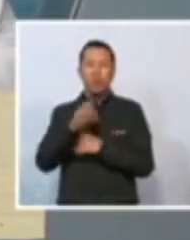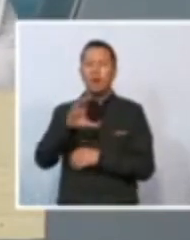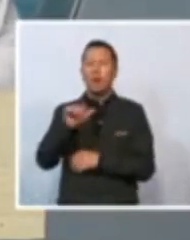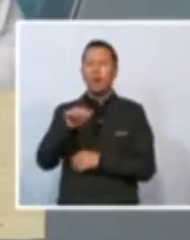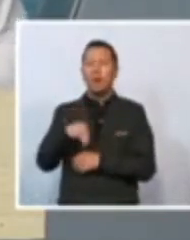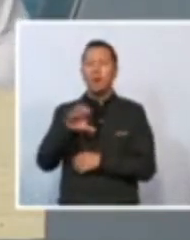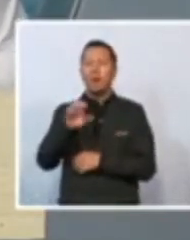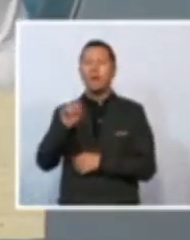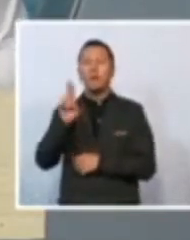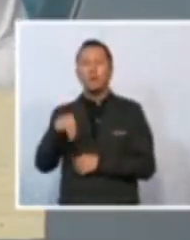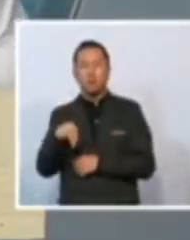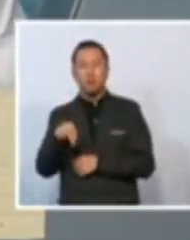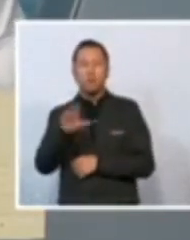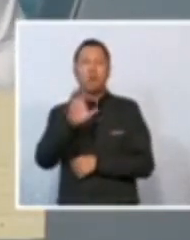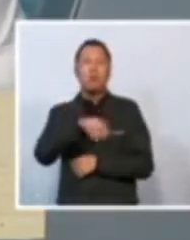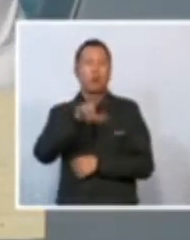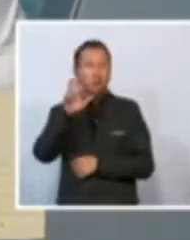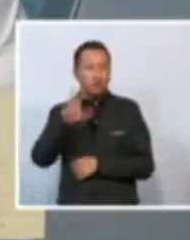hernández